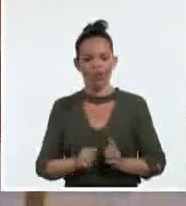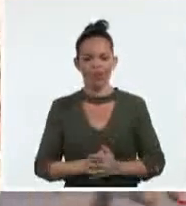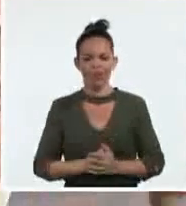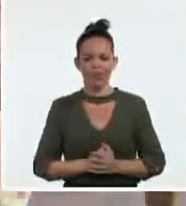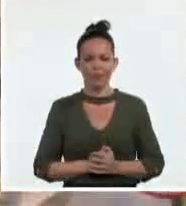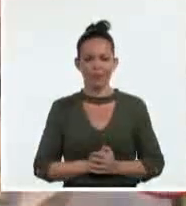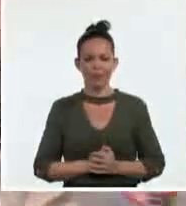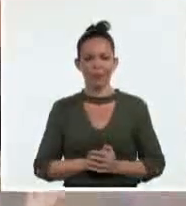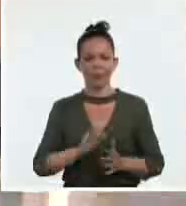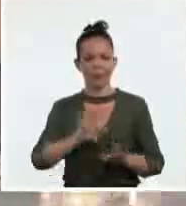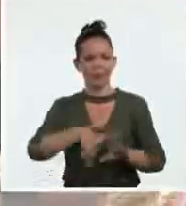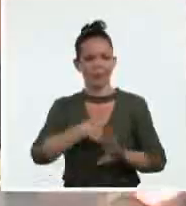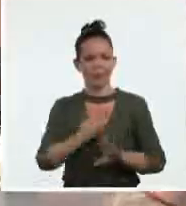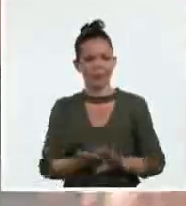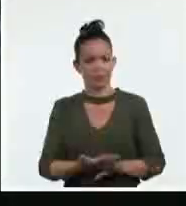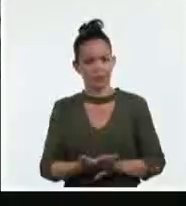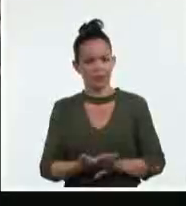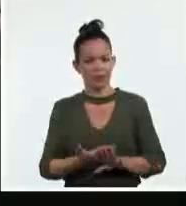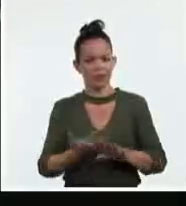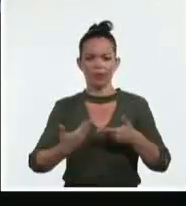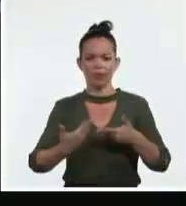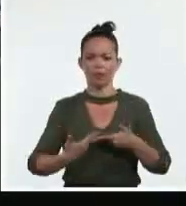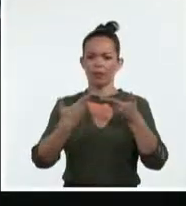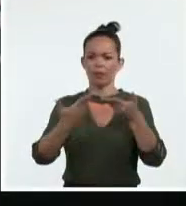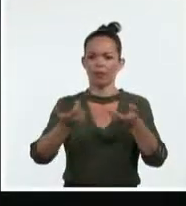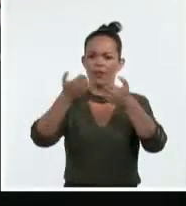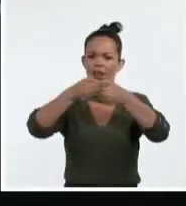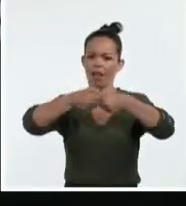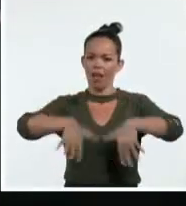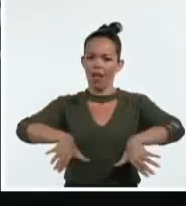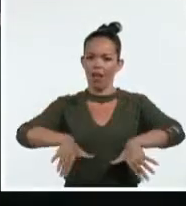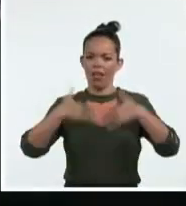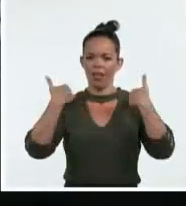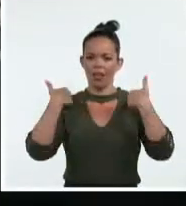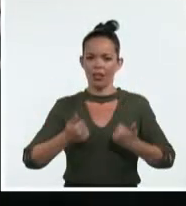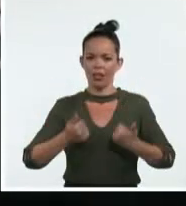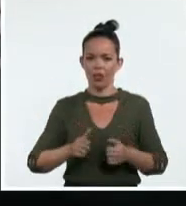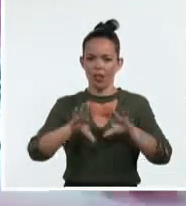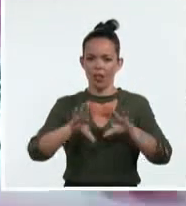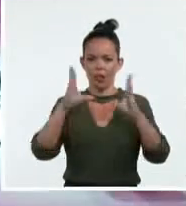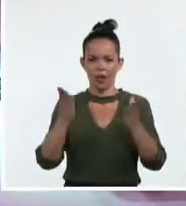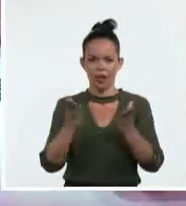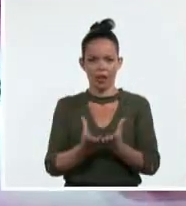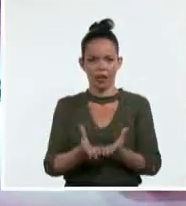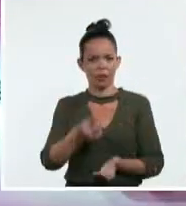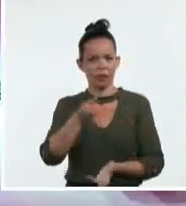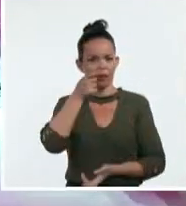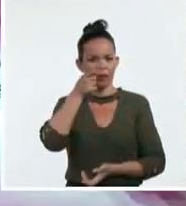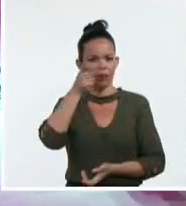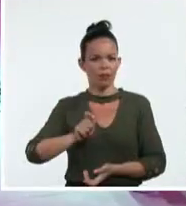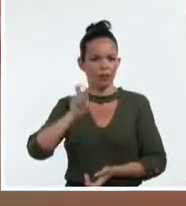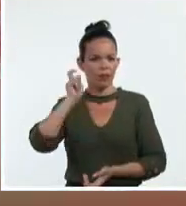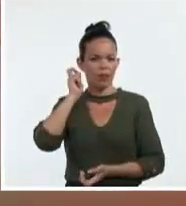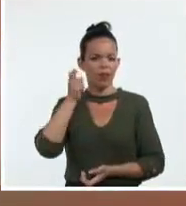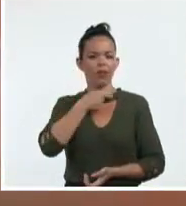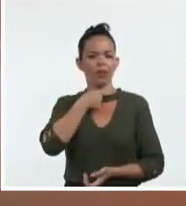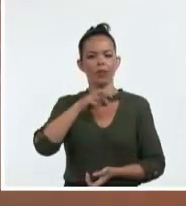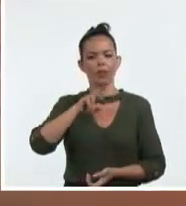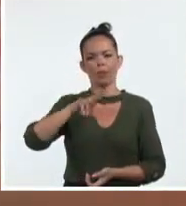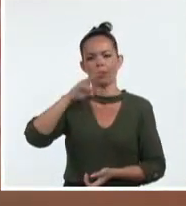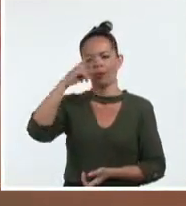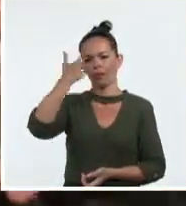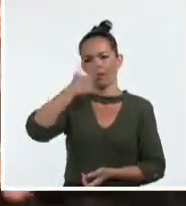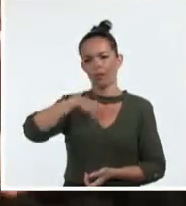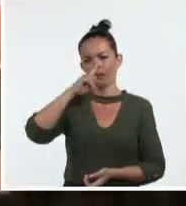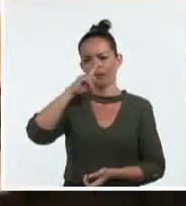Teatro Principal acogió una gala con dirección artística y general de Fernando Medrano. La música, escenificaciones